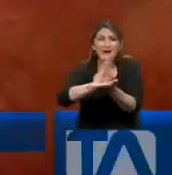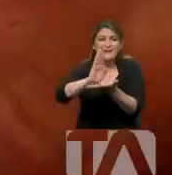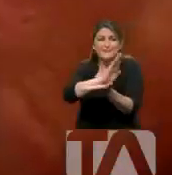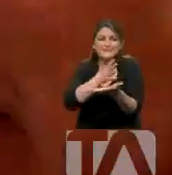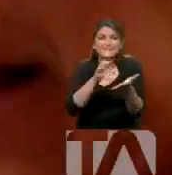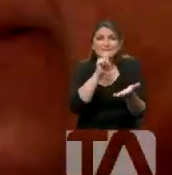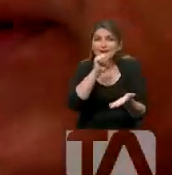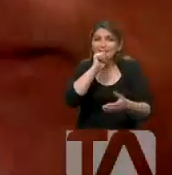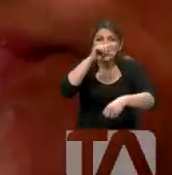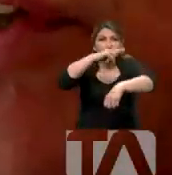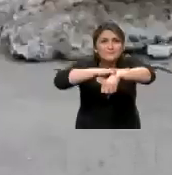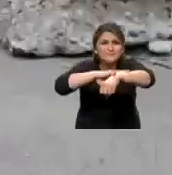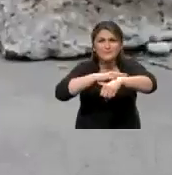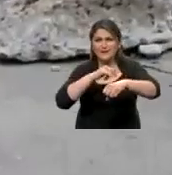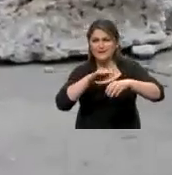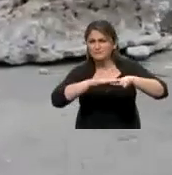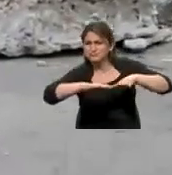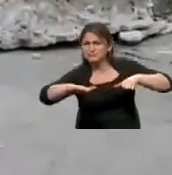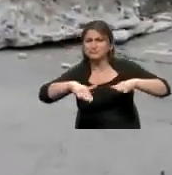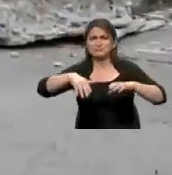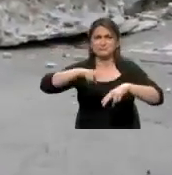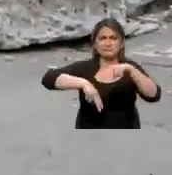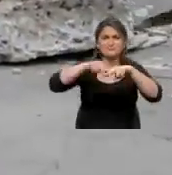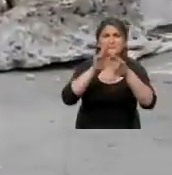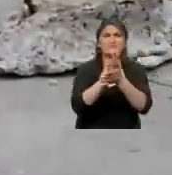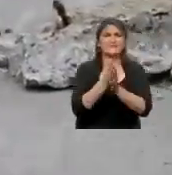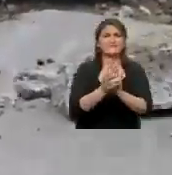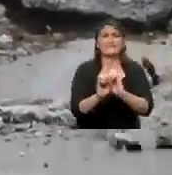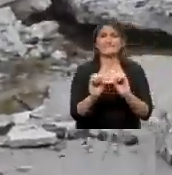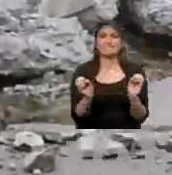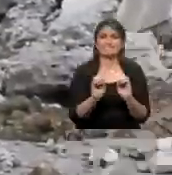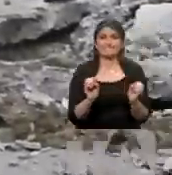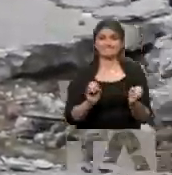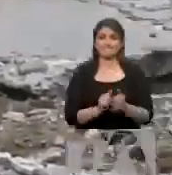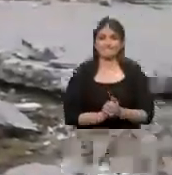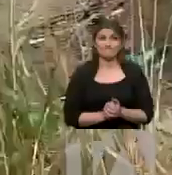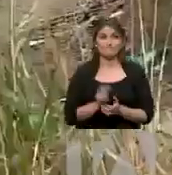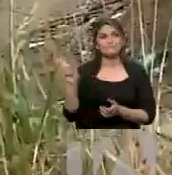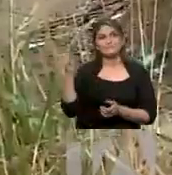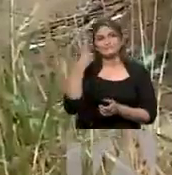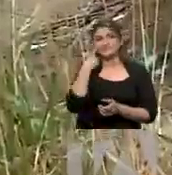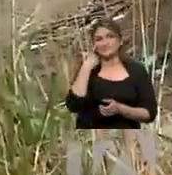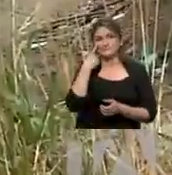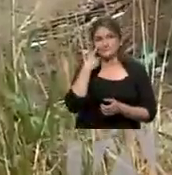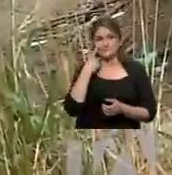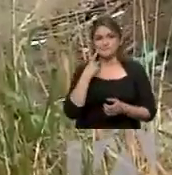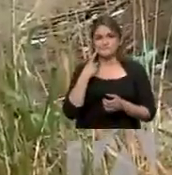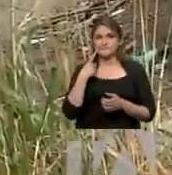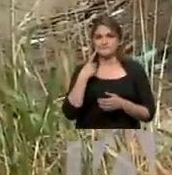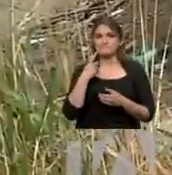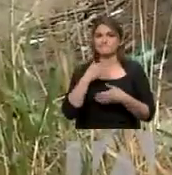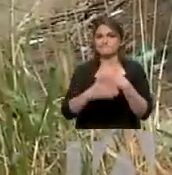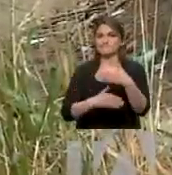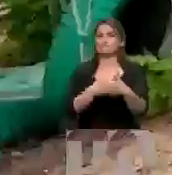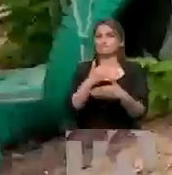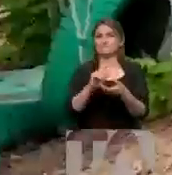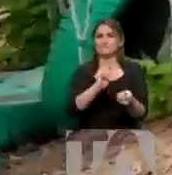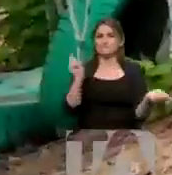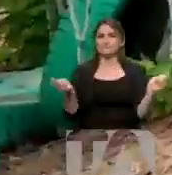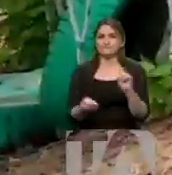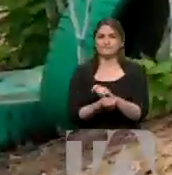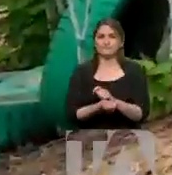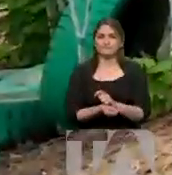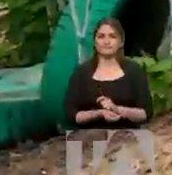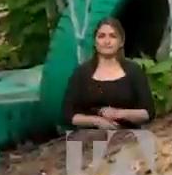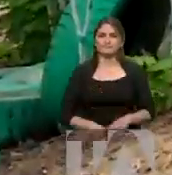funcionario aseguró que los trabajos de pavimentación se profundizarán principalmente en los barrios. Con cámara de Steven Romo en Manabí, Joana